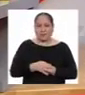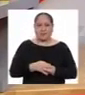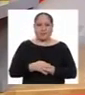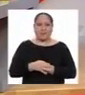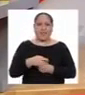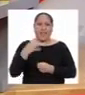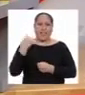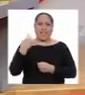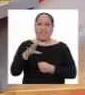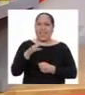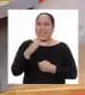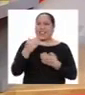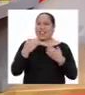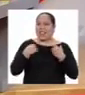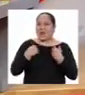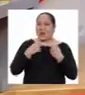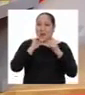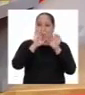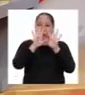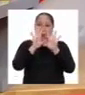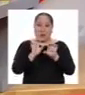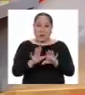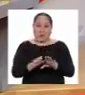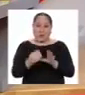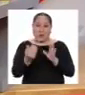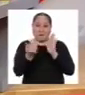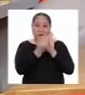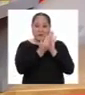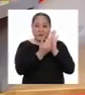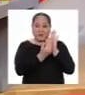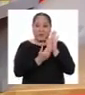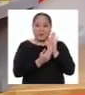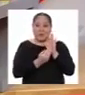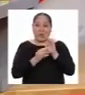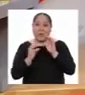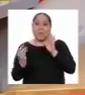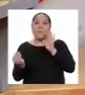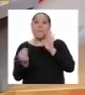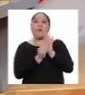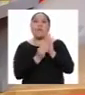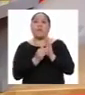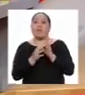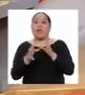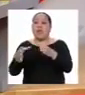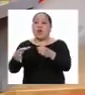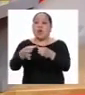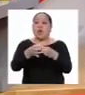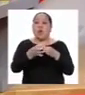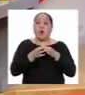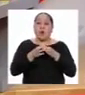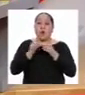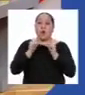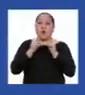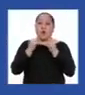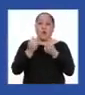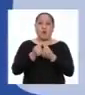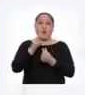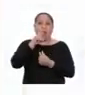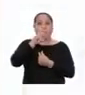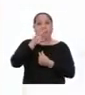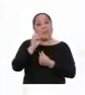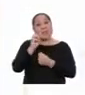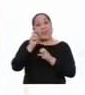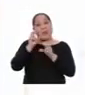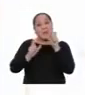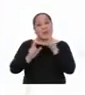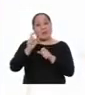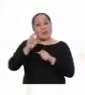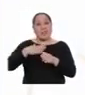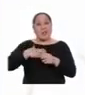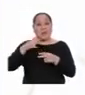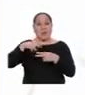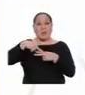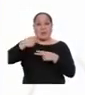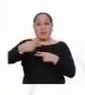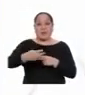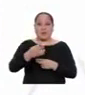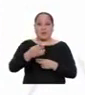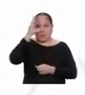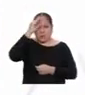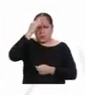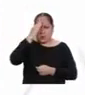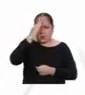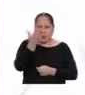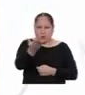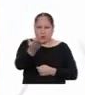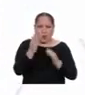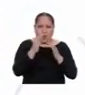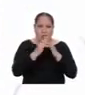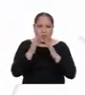Entonces ya tenemos nuestra encuesta que ha quedado así, y que aplicaré a una muestra de 20 de mis vecinas y vecinos. Chicas y chicos en sus casas, si